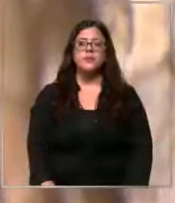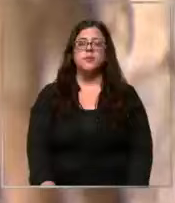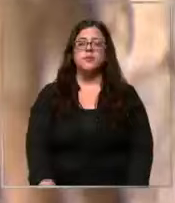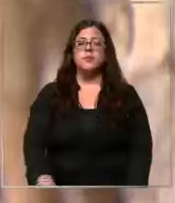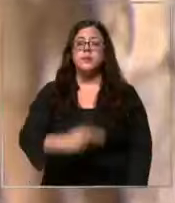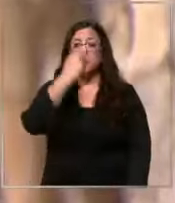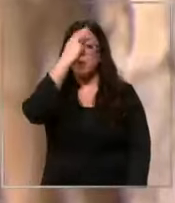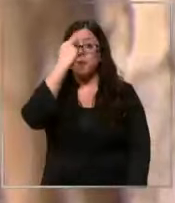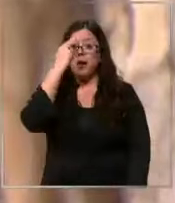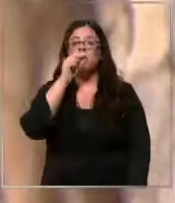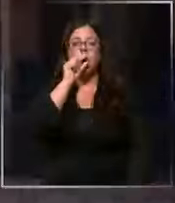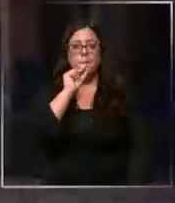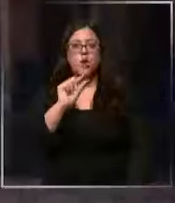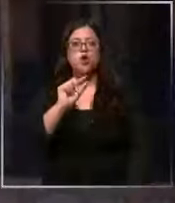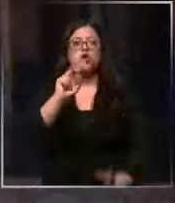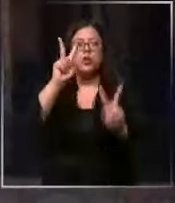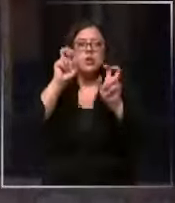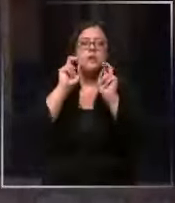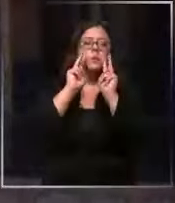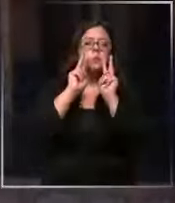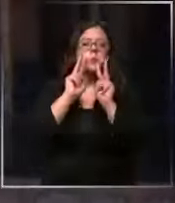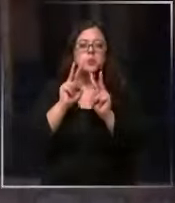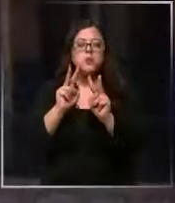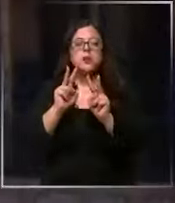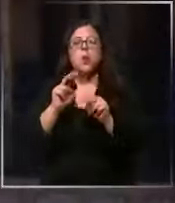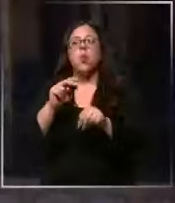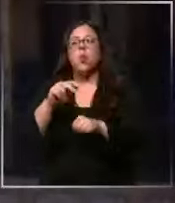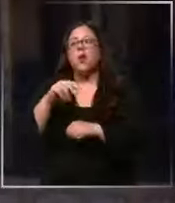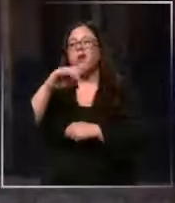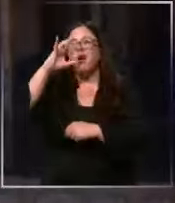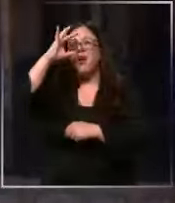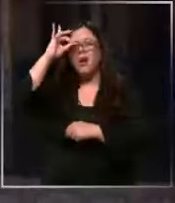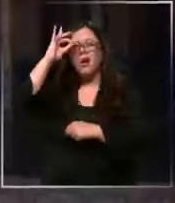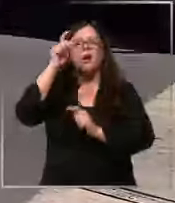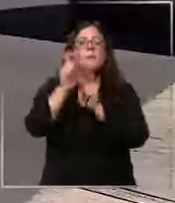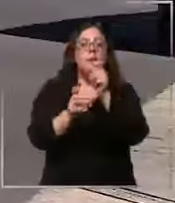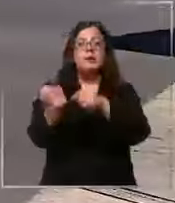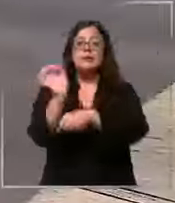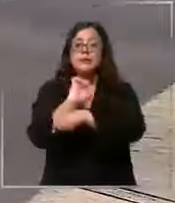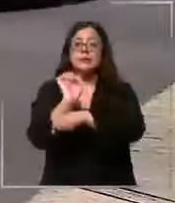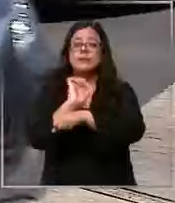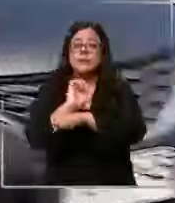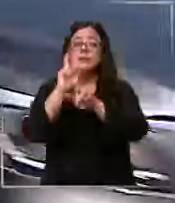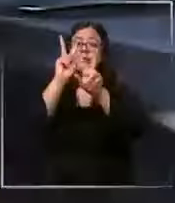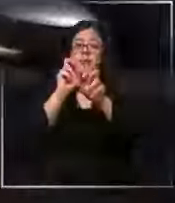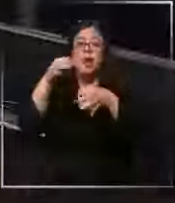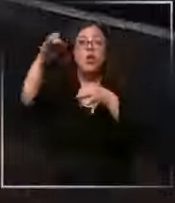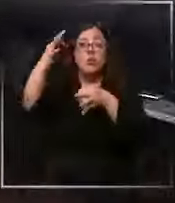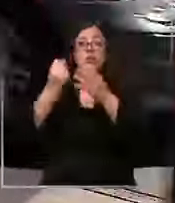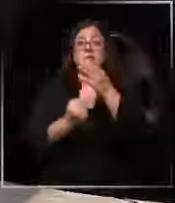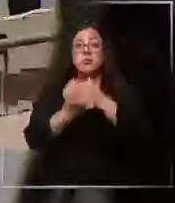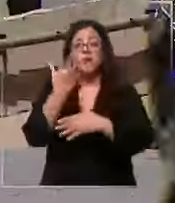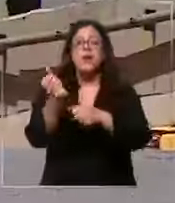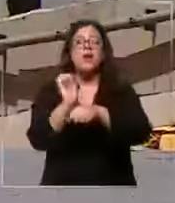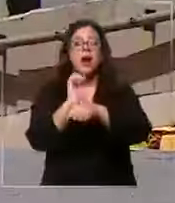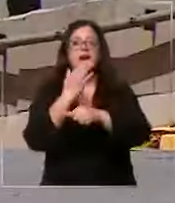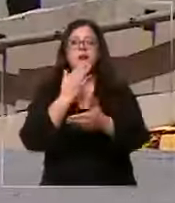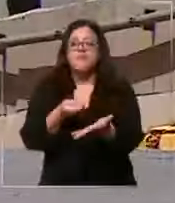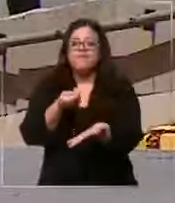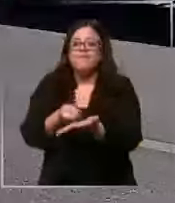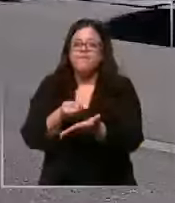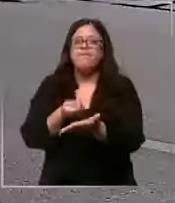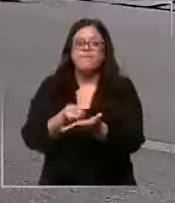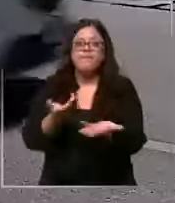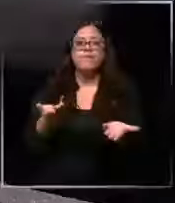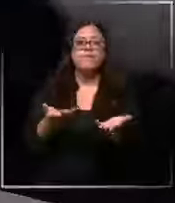Marzo a la vuelta de la esquina y en el ambiente ya se siente uno de los más grandes dolores de cabeza para los conductores, la renovación de documentos del vehículo y los pagos que estos